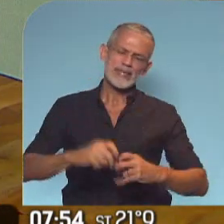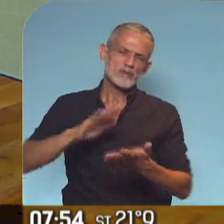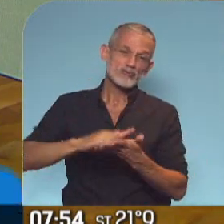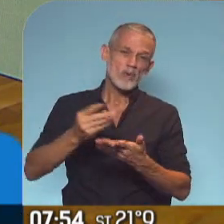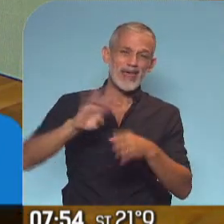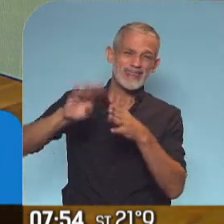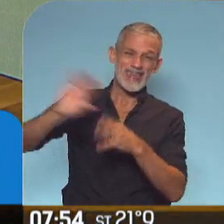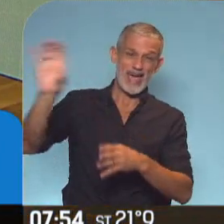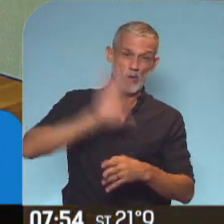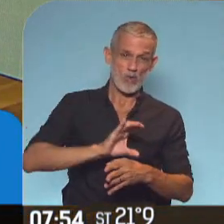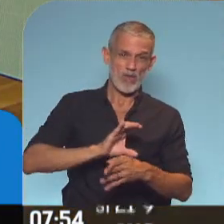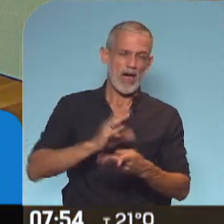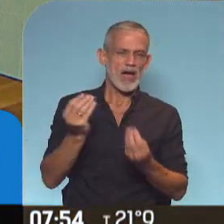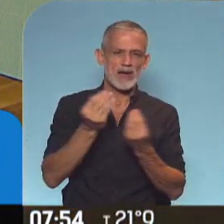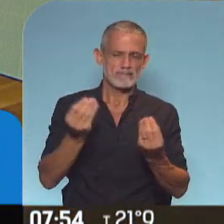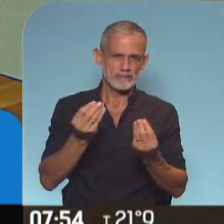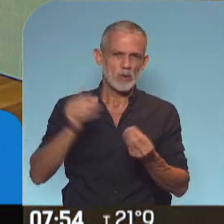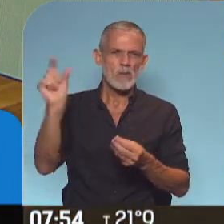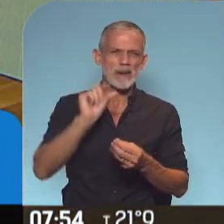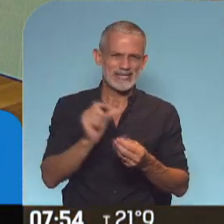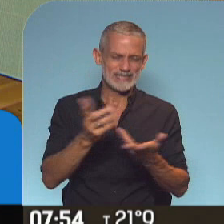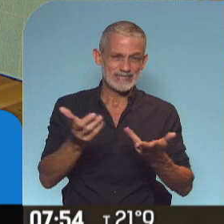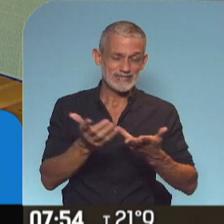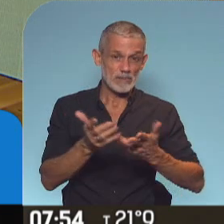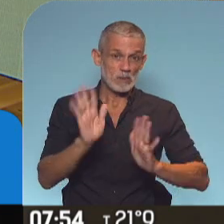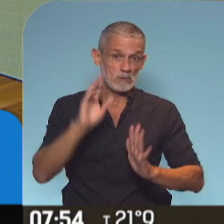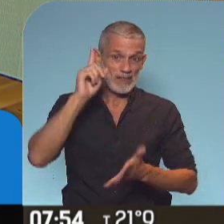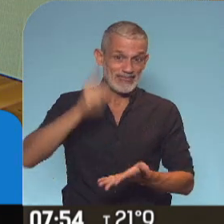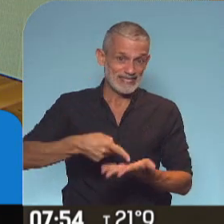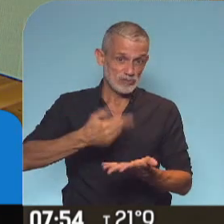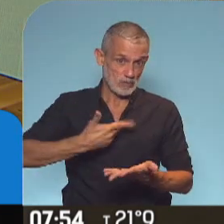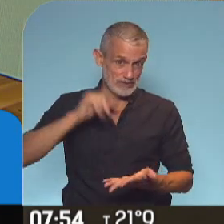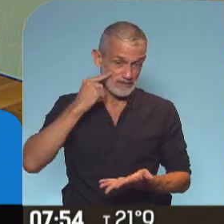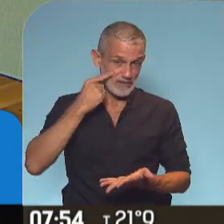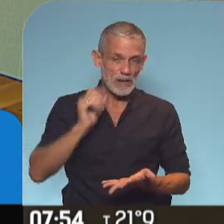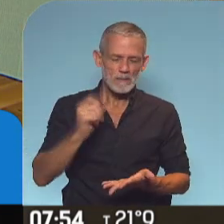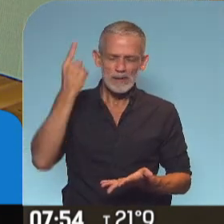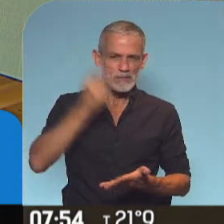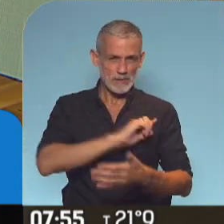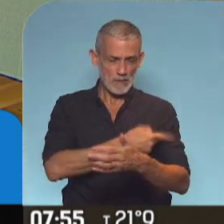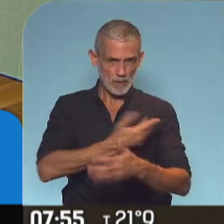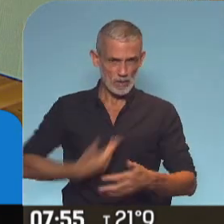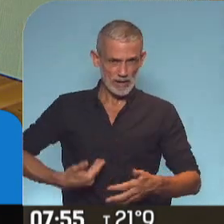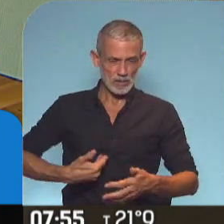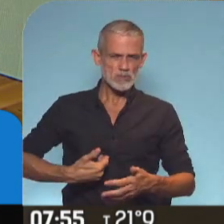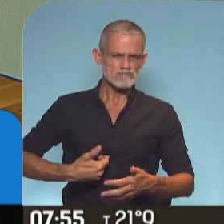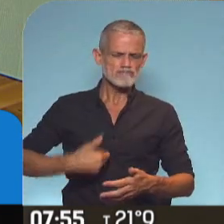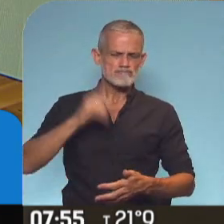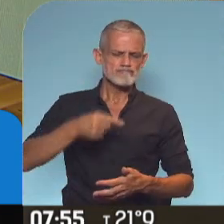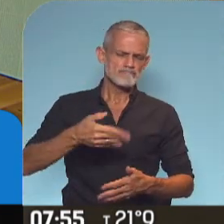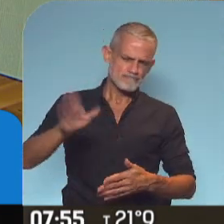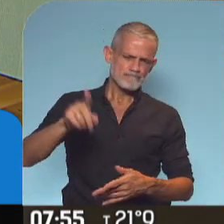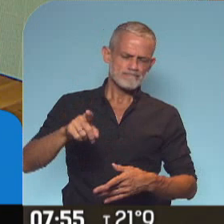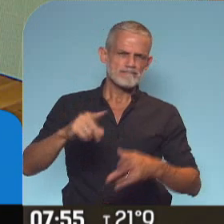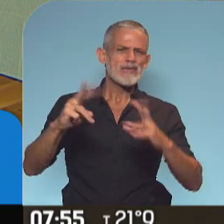Sí, a mí me pareció muy importante la decisión del presidente porque es la primera vez que el Poder Ejecutivo decide investigar la